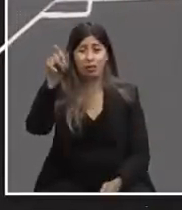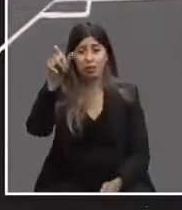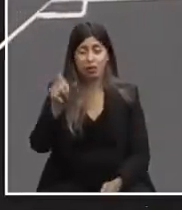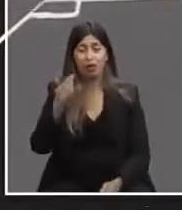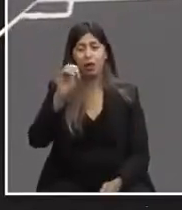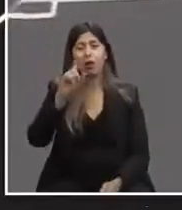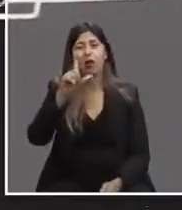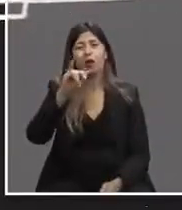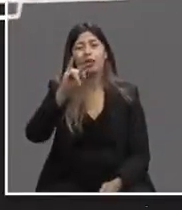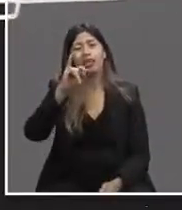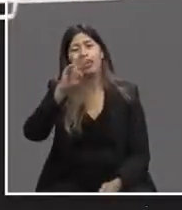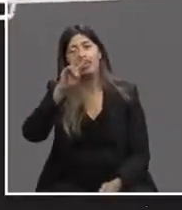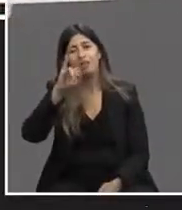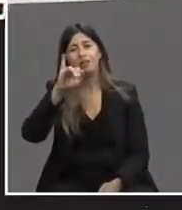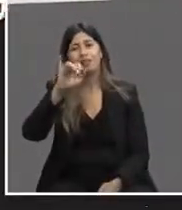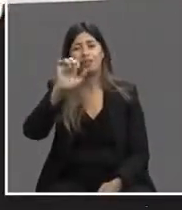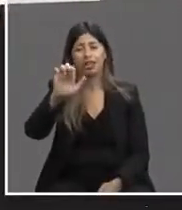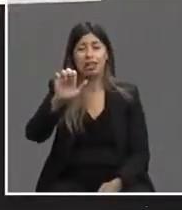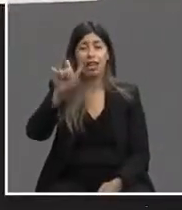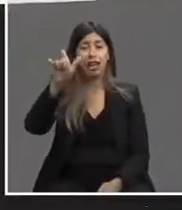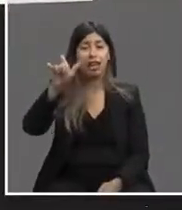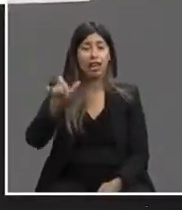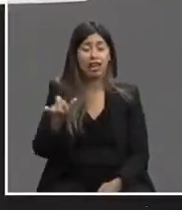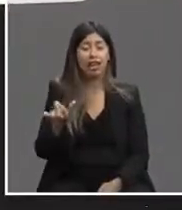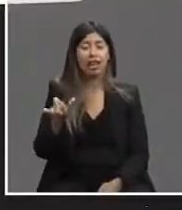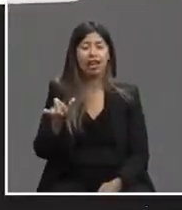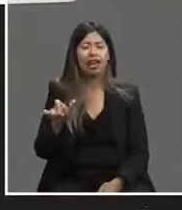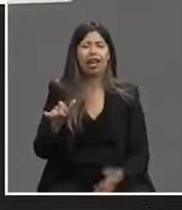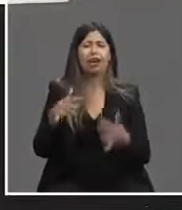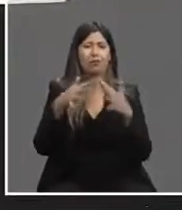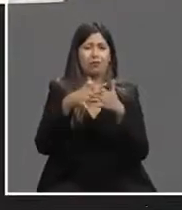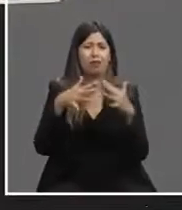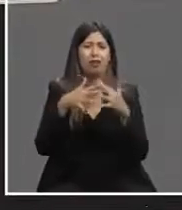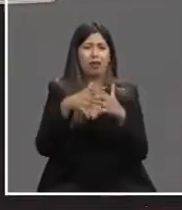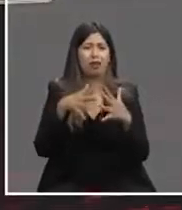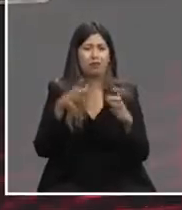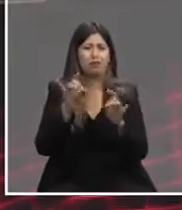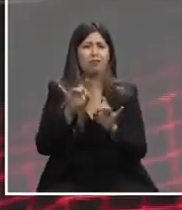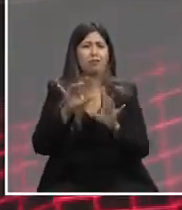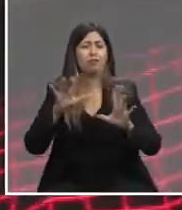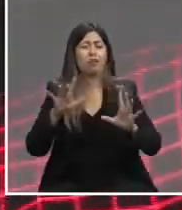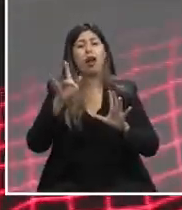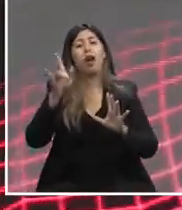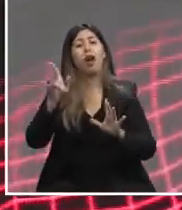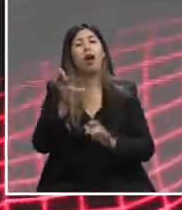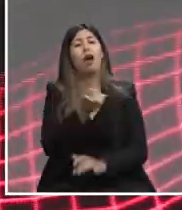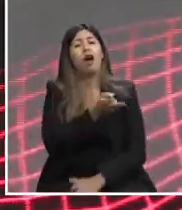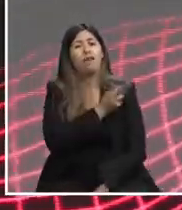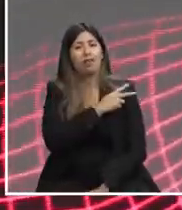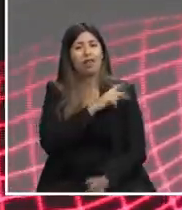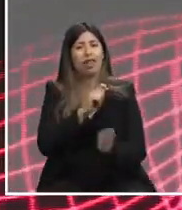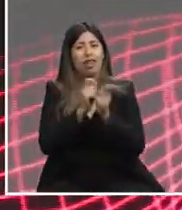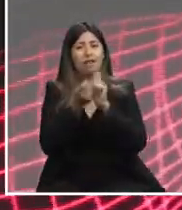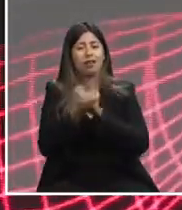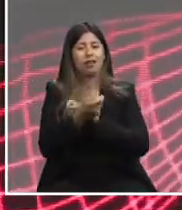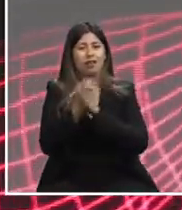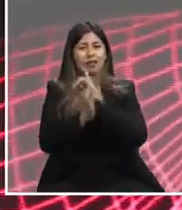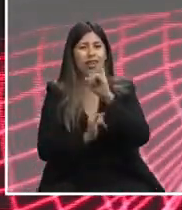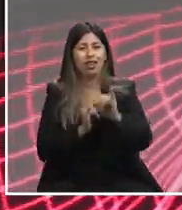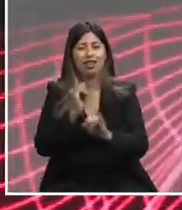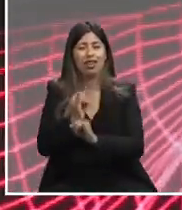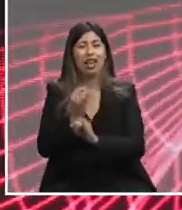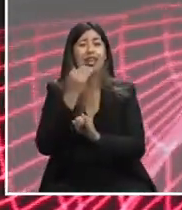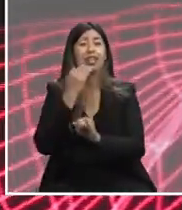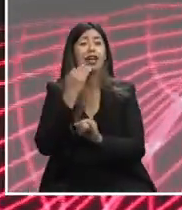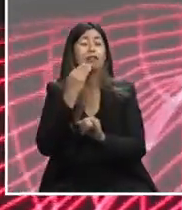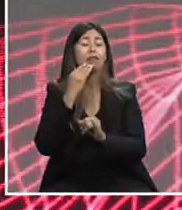Olivier es brigadier con una destacada carrera militar. Fue oficial de transformación digital y de ciberdefensa del